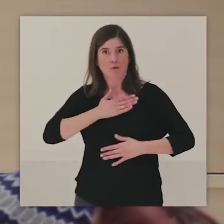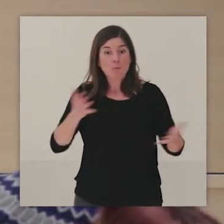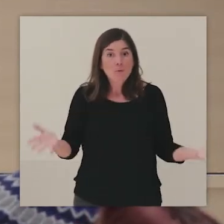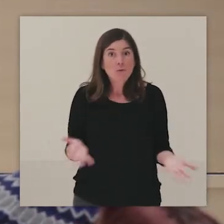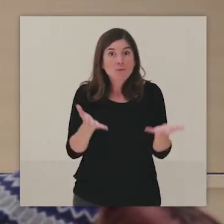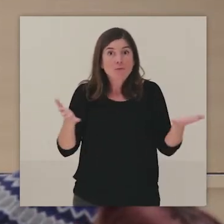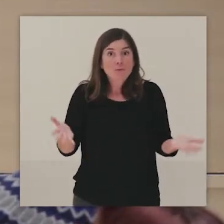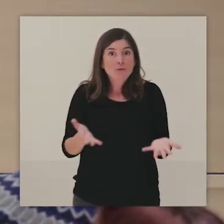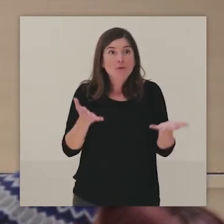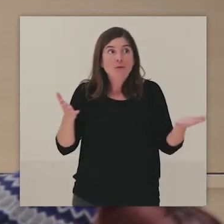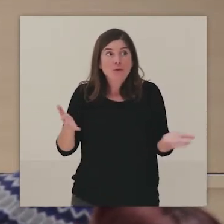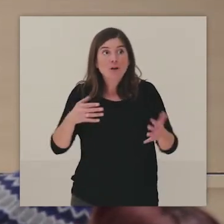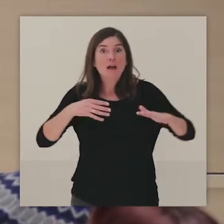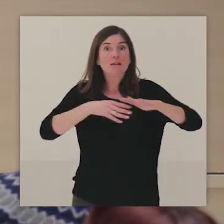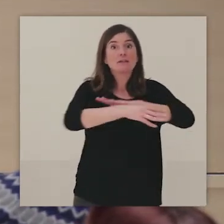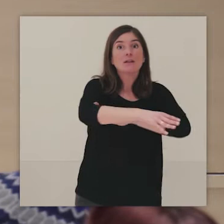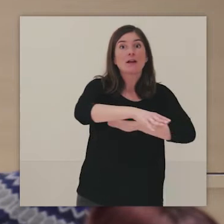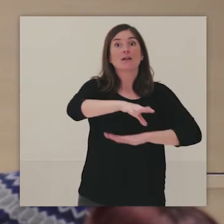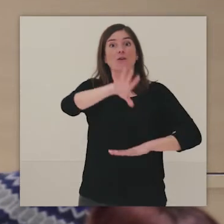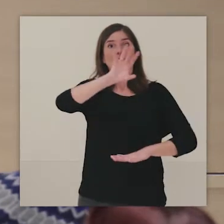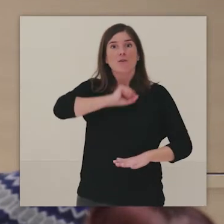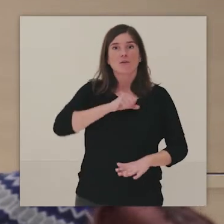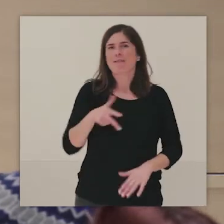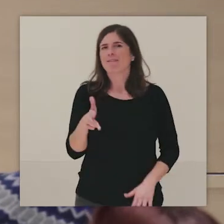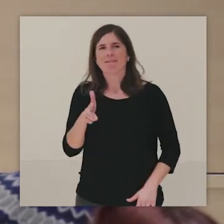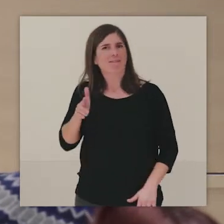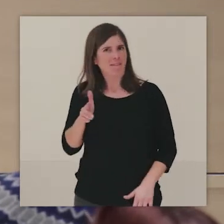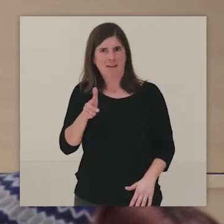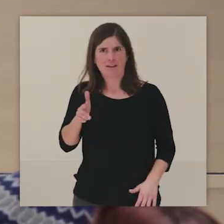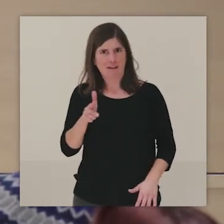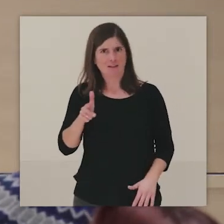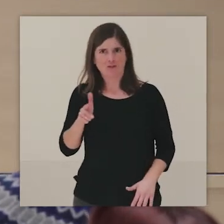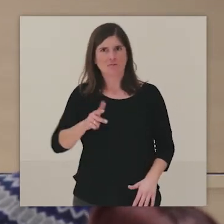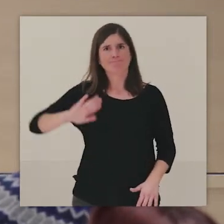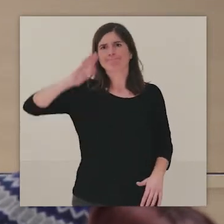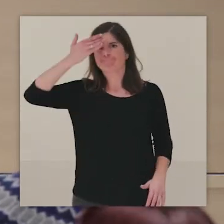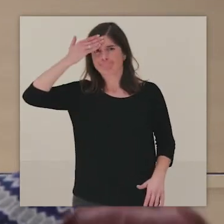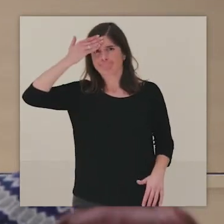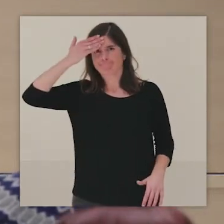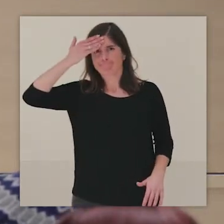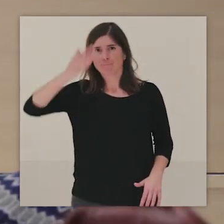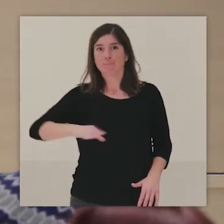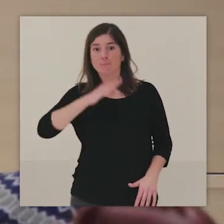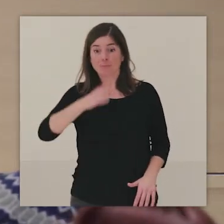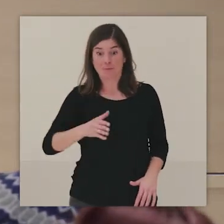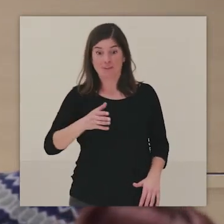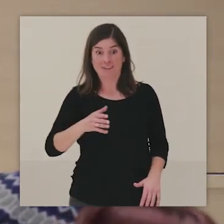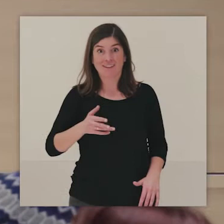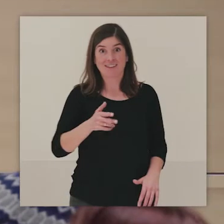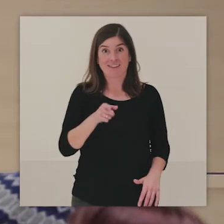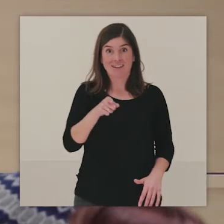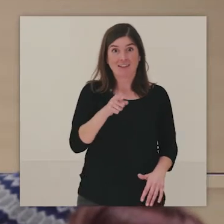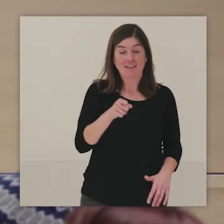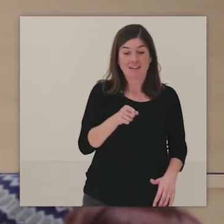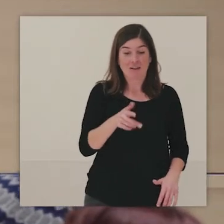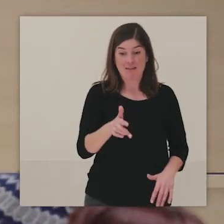accesibilidad cognitiva es fundamental como derecho llave. ¿Qué significa ser derecho llave? Pues que nos abre las puertas